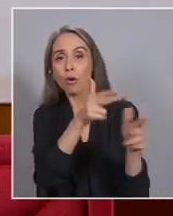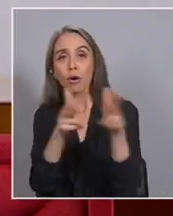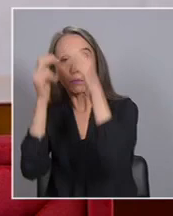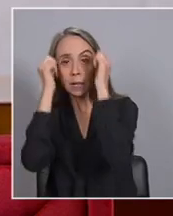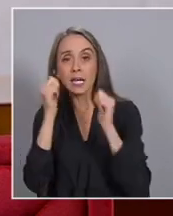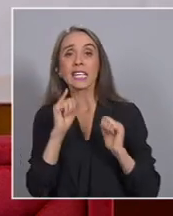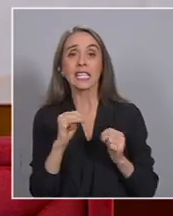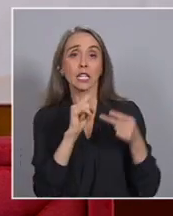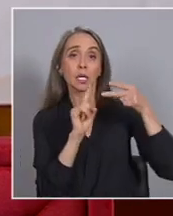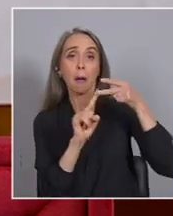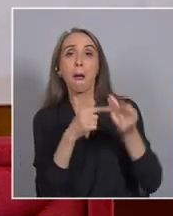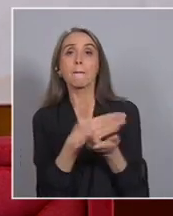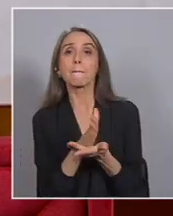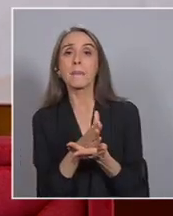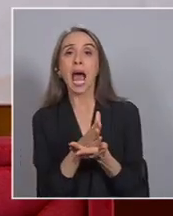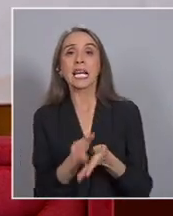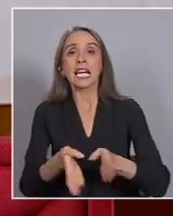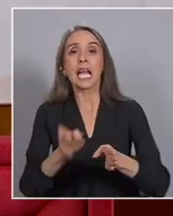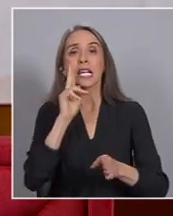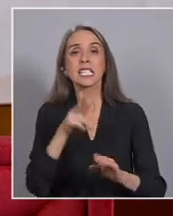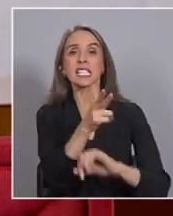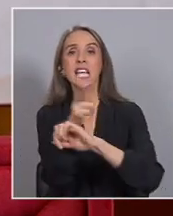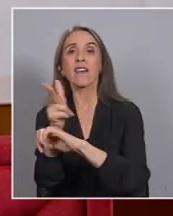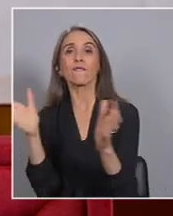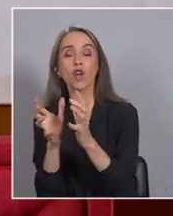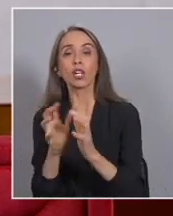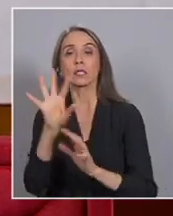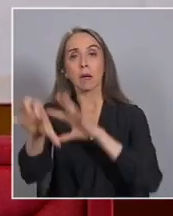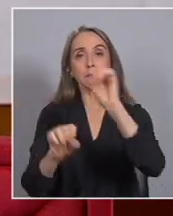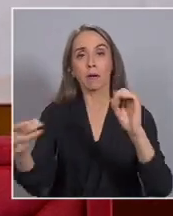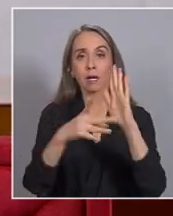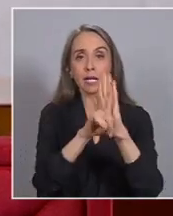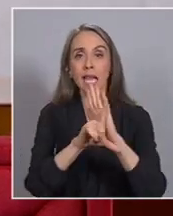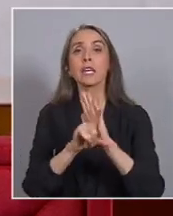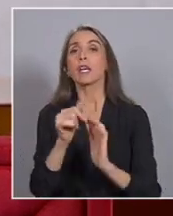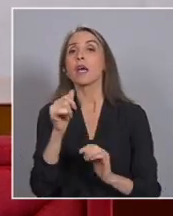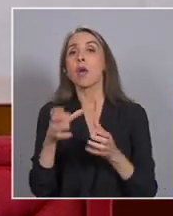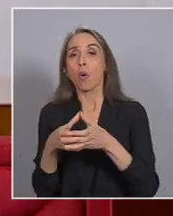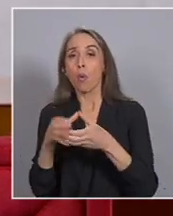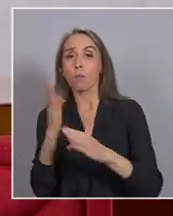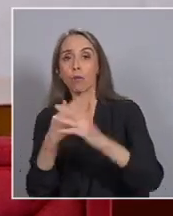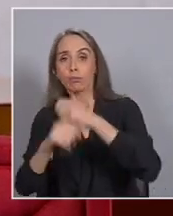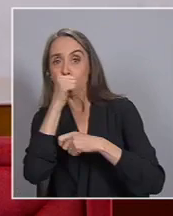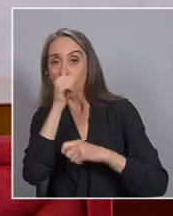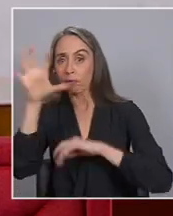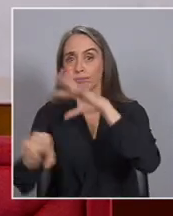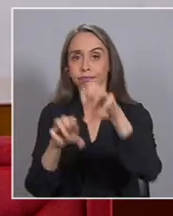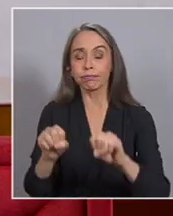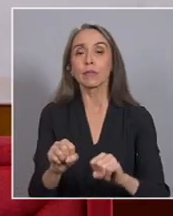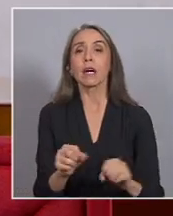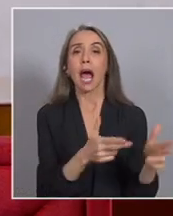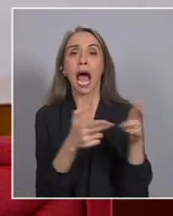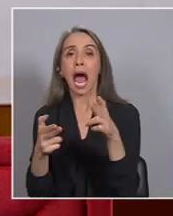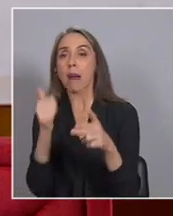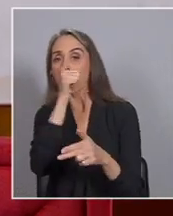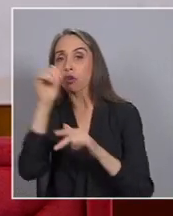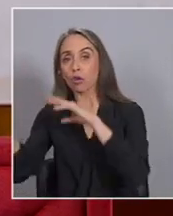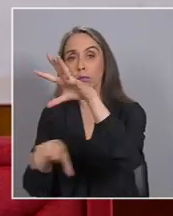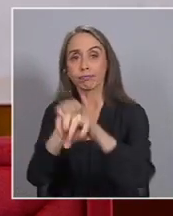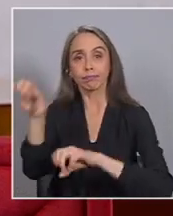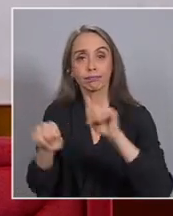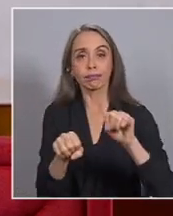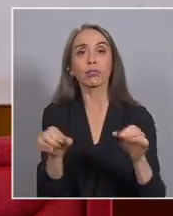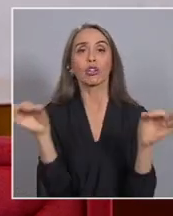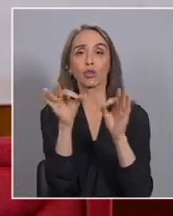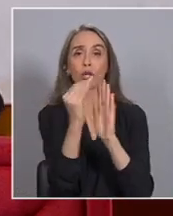ya avanza en disminución de delitos, desarticulación de bandas, decomiso de droga y de armas. Todo esto lo explicó